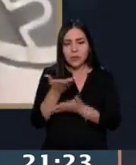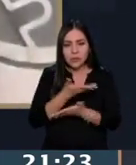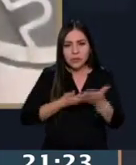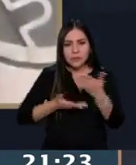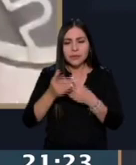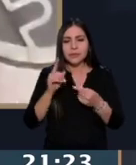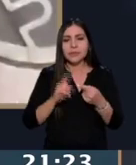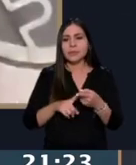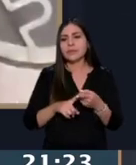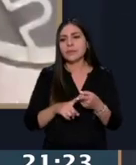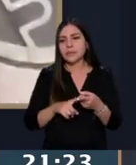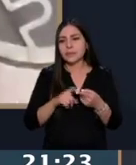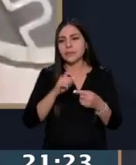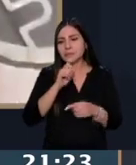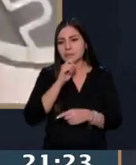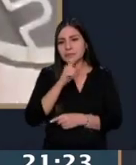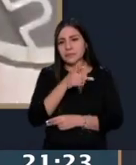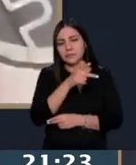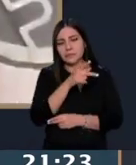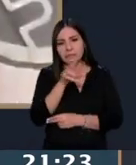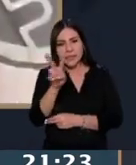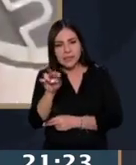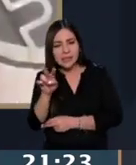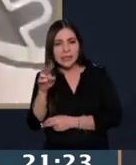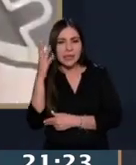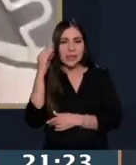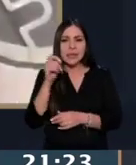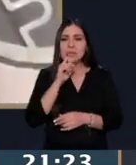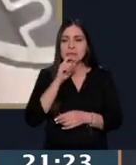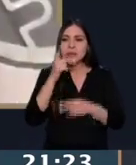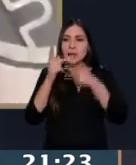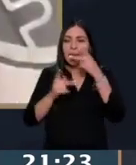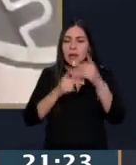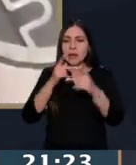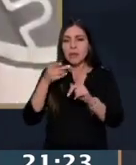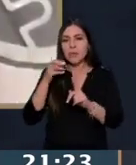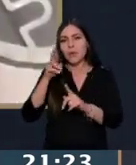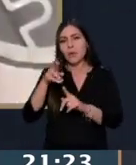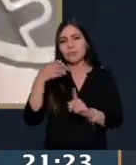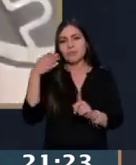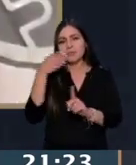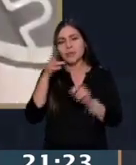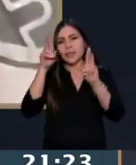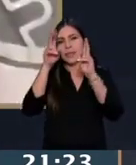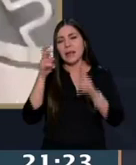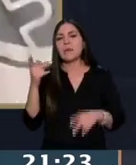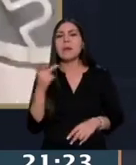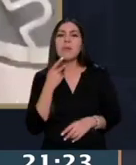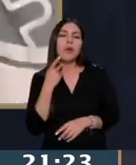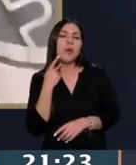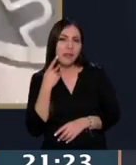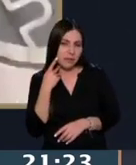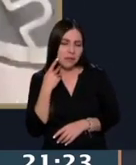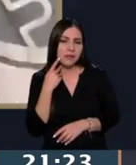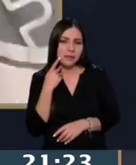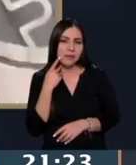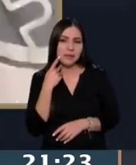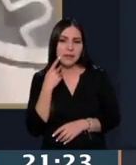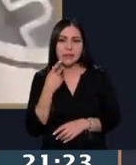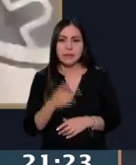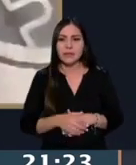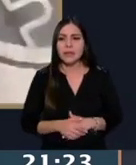en los medios de comunicación, también tiene un sentido político de poder pues